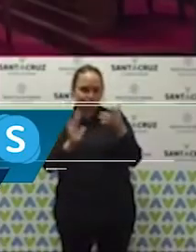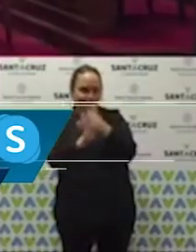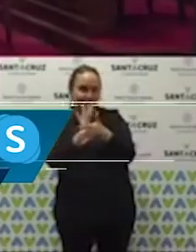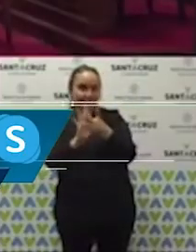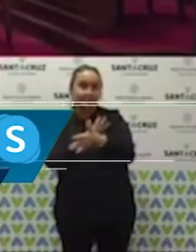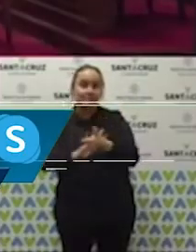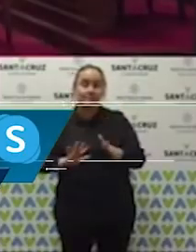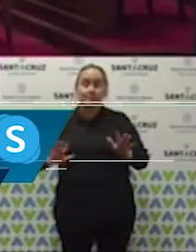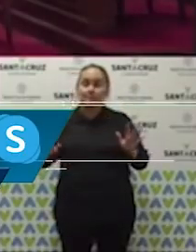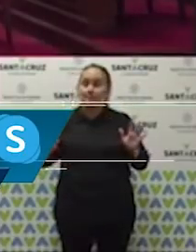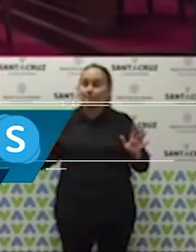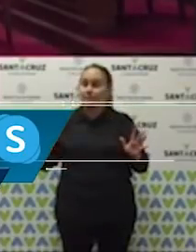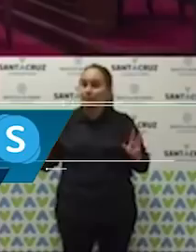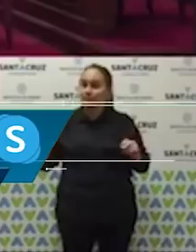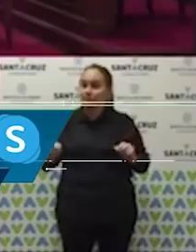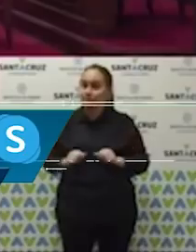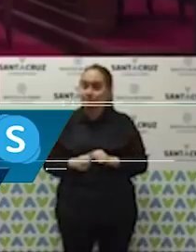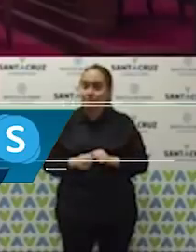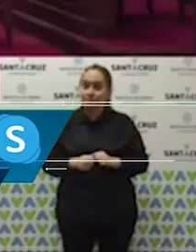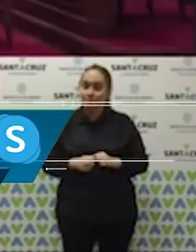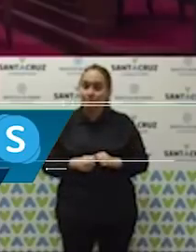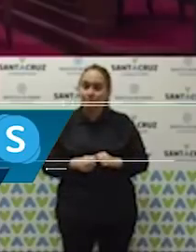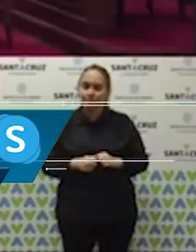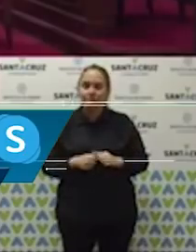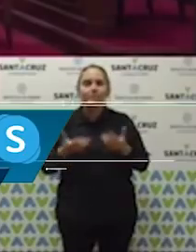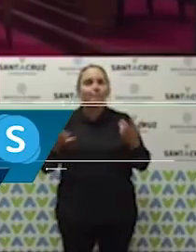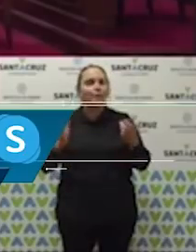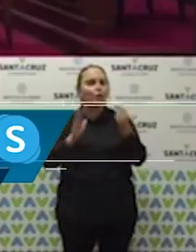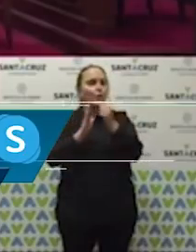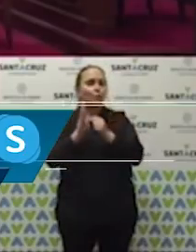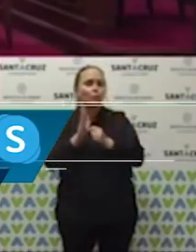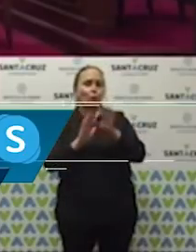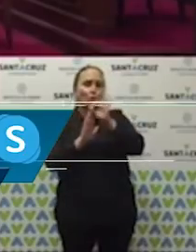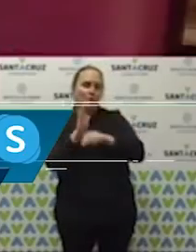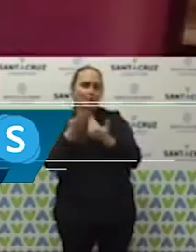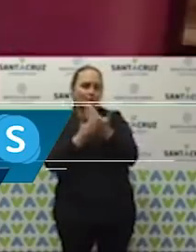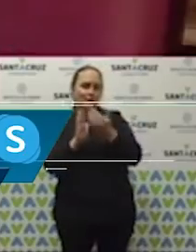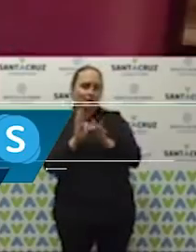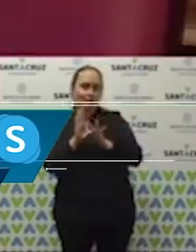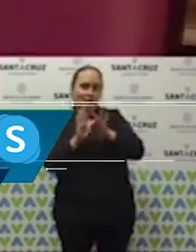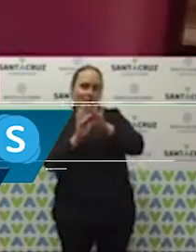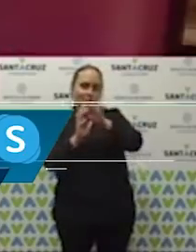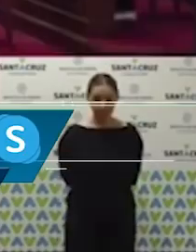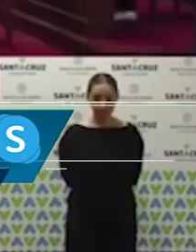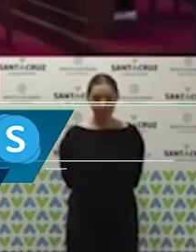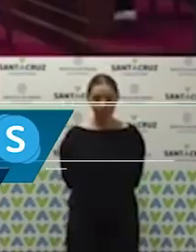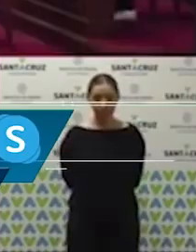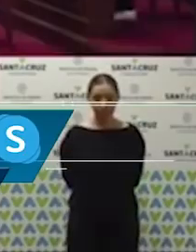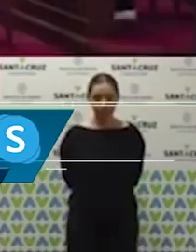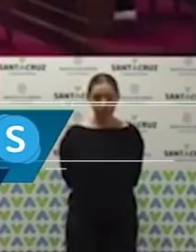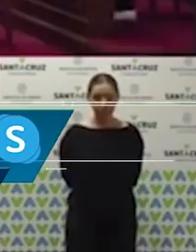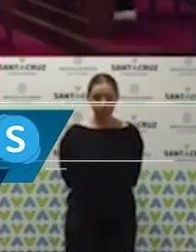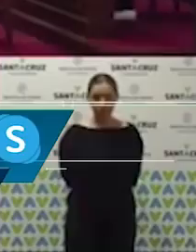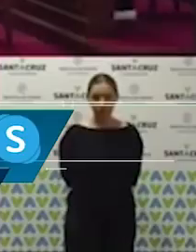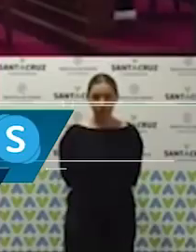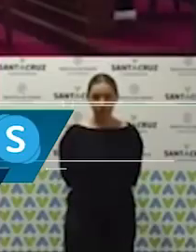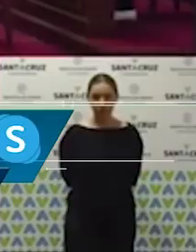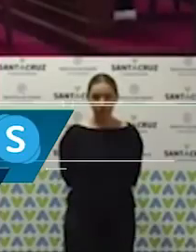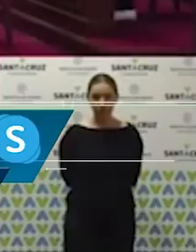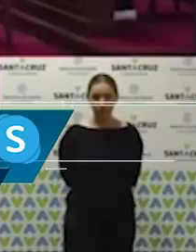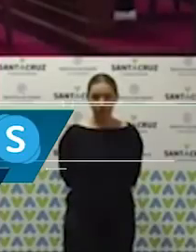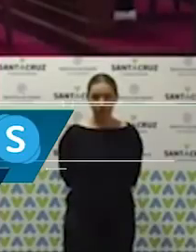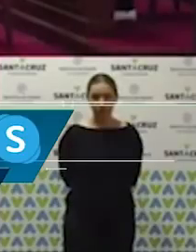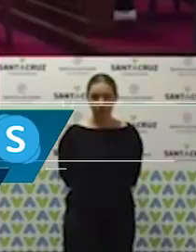de peso del ayuntamiento, ha dicho que ha encargado una auditoría donde dice que el 95% de los contratos durante la época de José Manuel